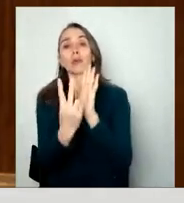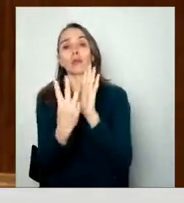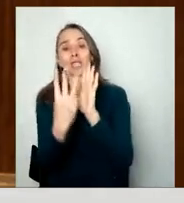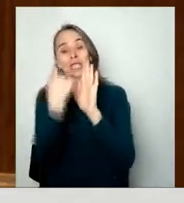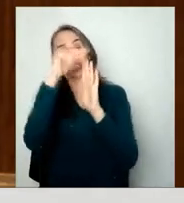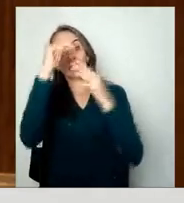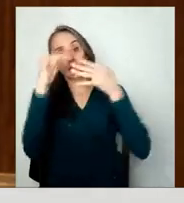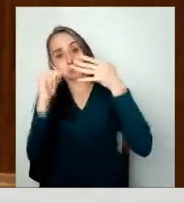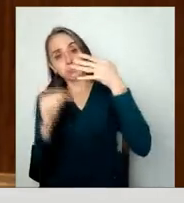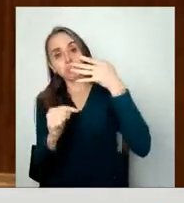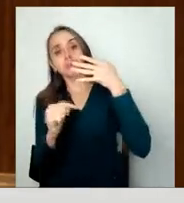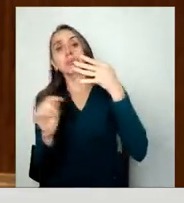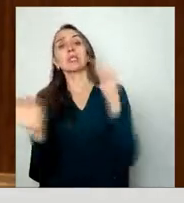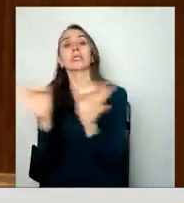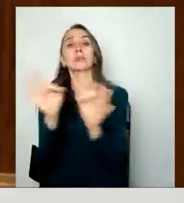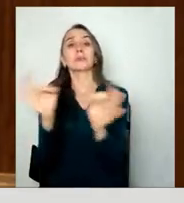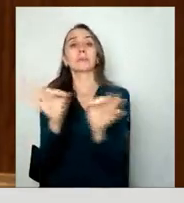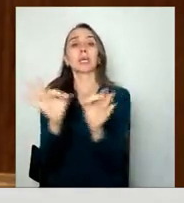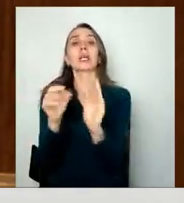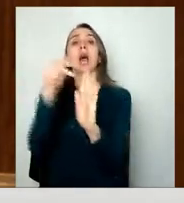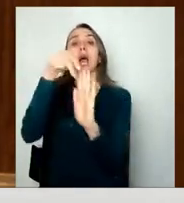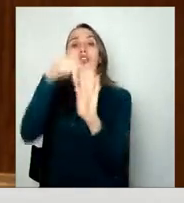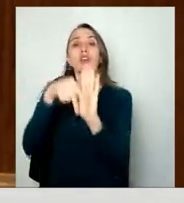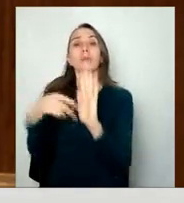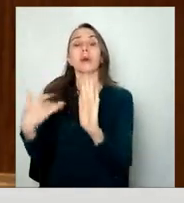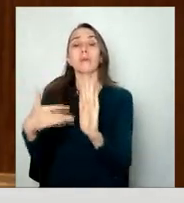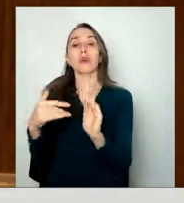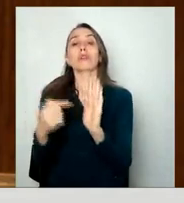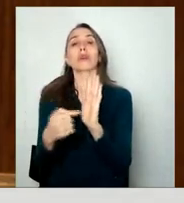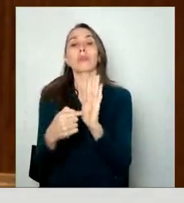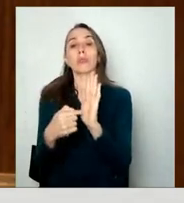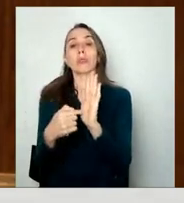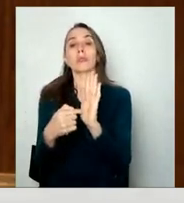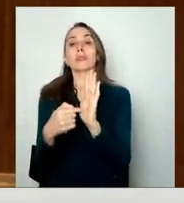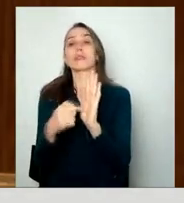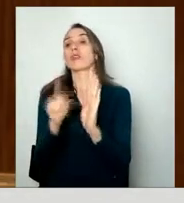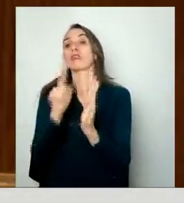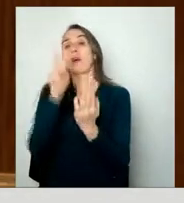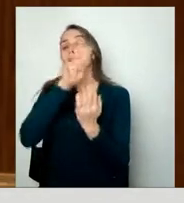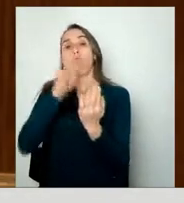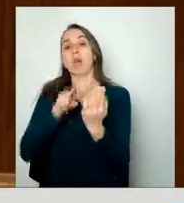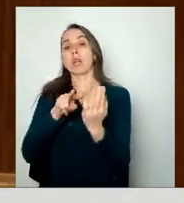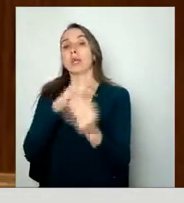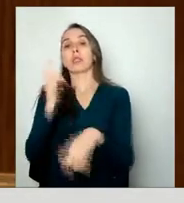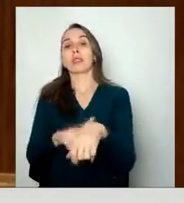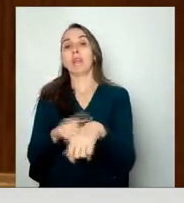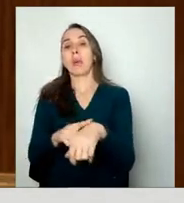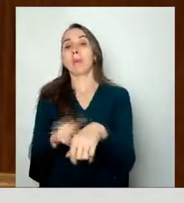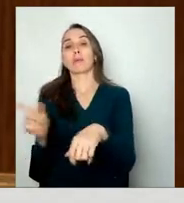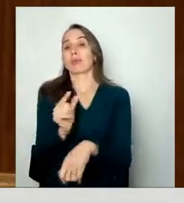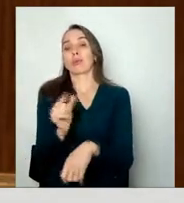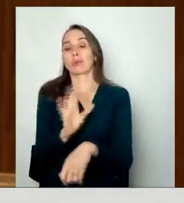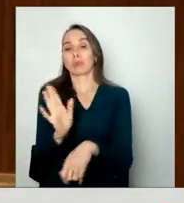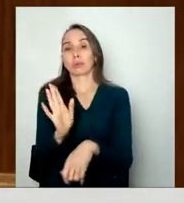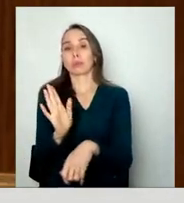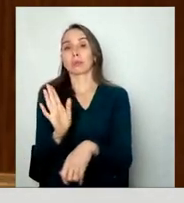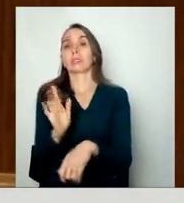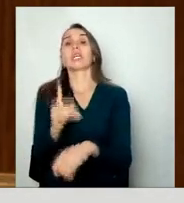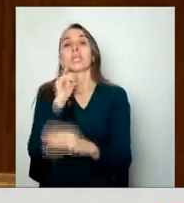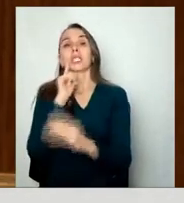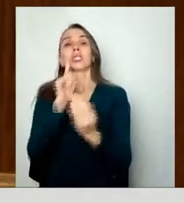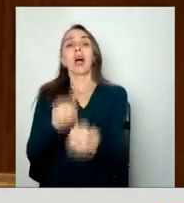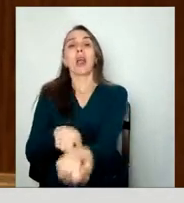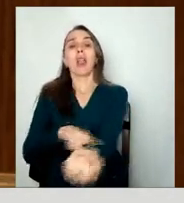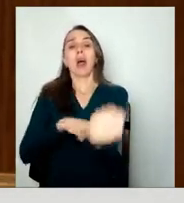la disposiciones sustantivas de la misma a la que no me referiré en áreas del tiempo y por encontrarse en ella